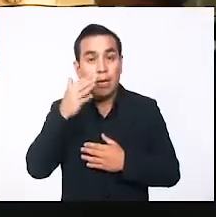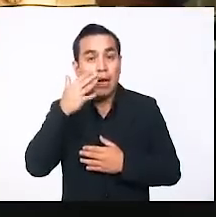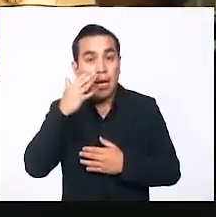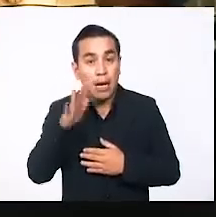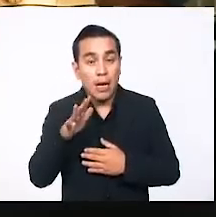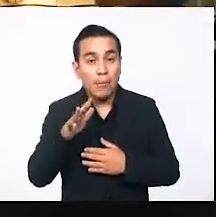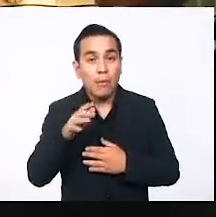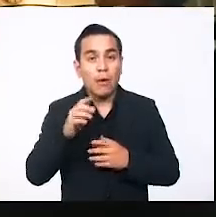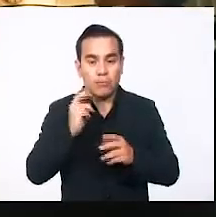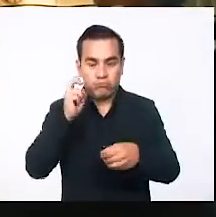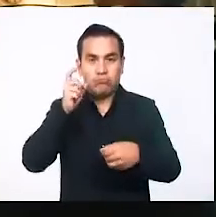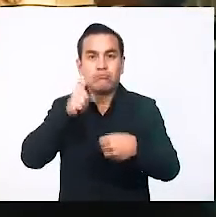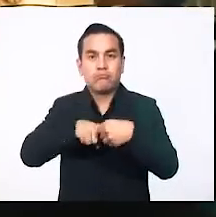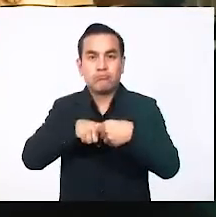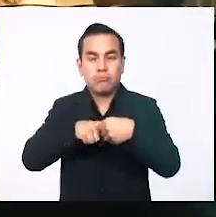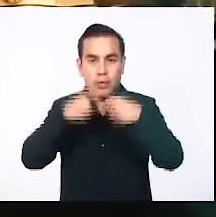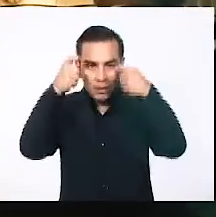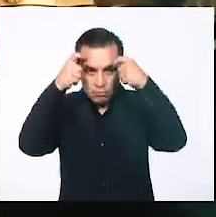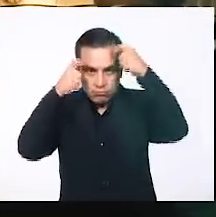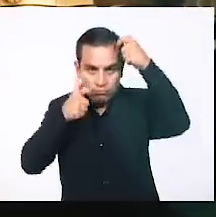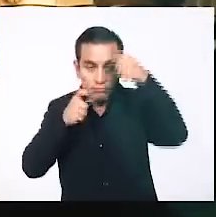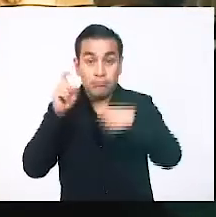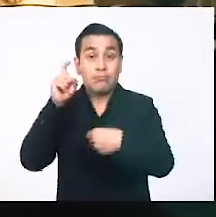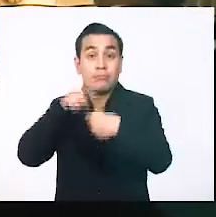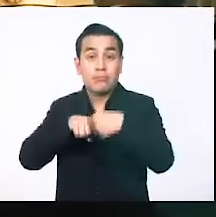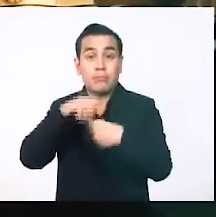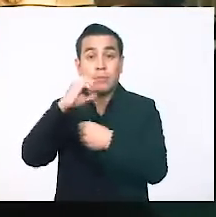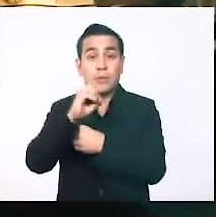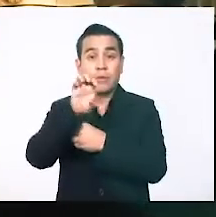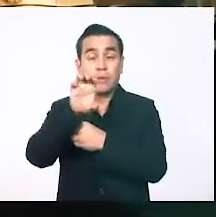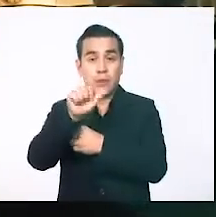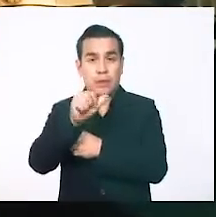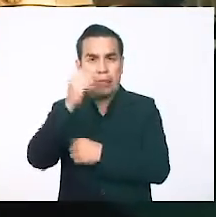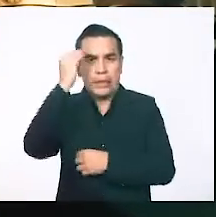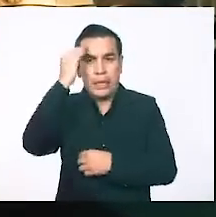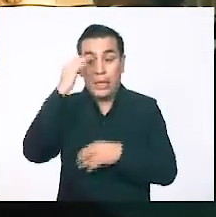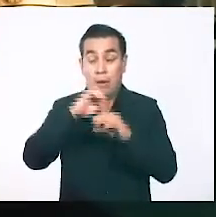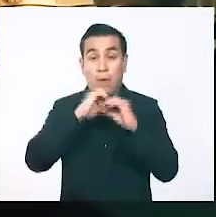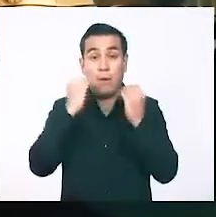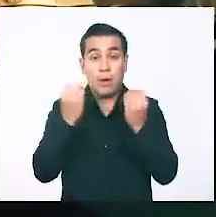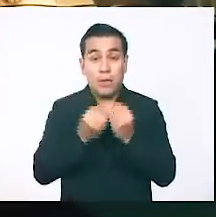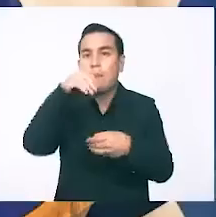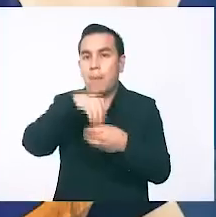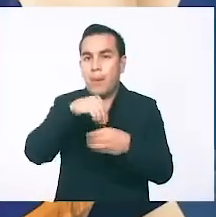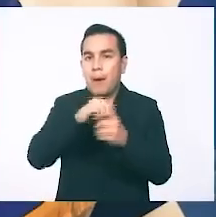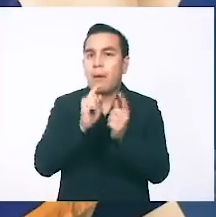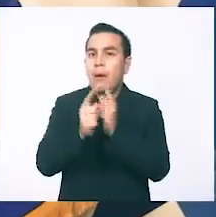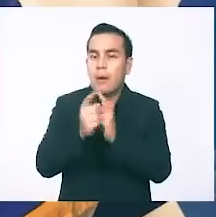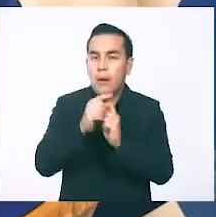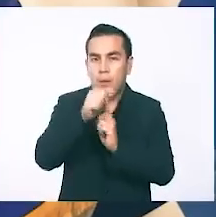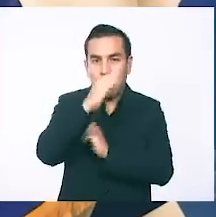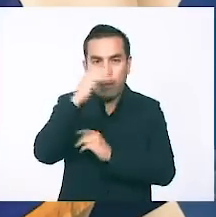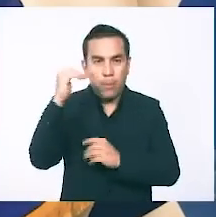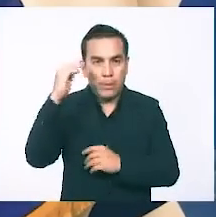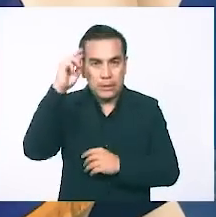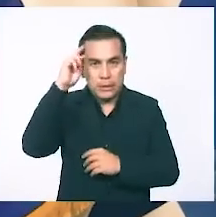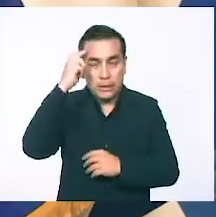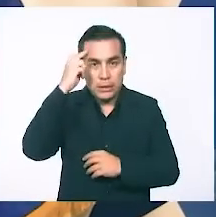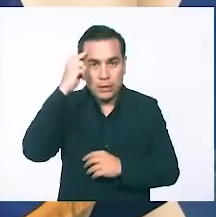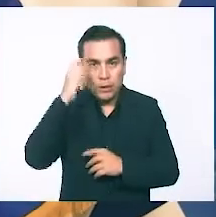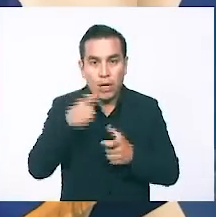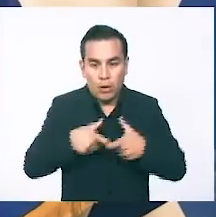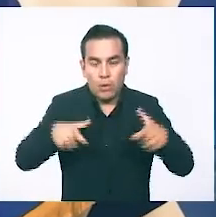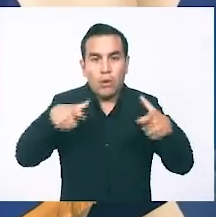de la OEA. Sabemos que hay organismos multilaterales, sabemos que hay banca multilateral, sabemos que hay un consejo de